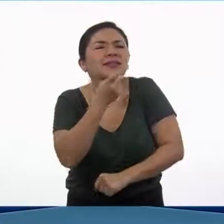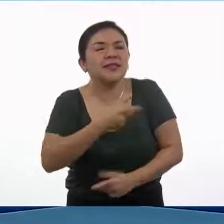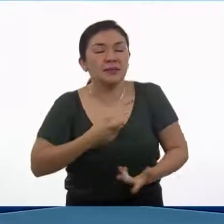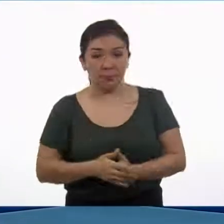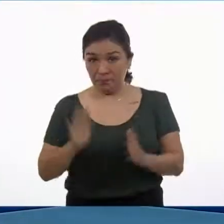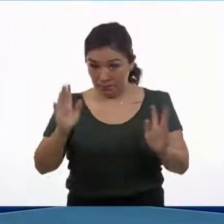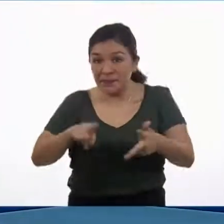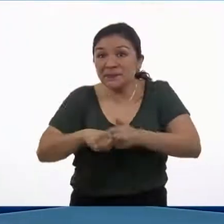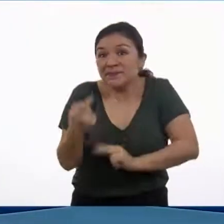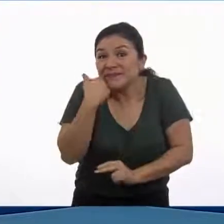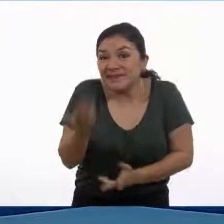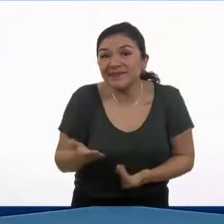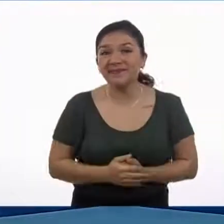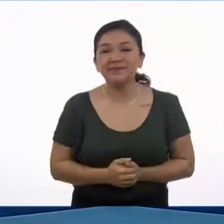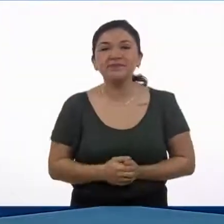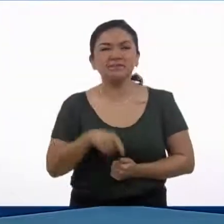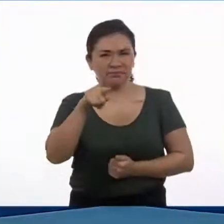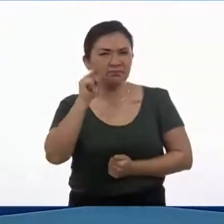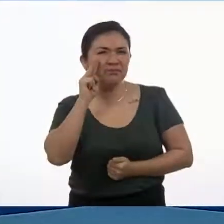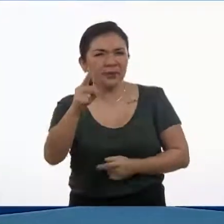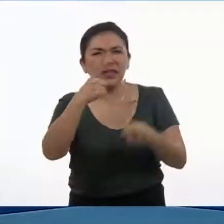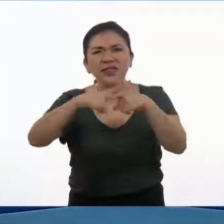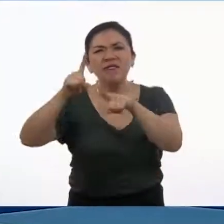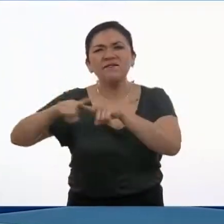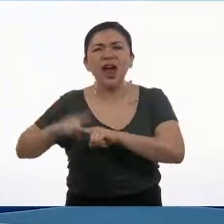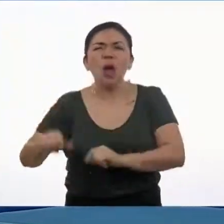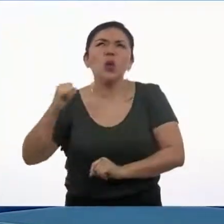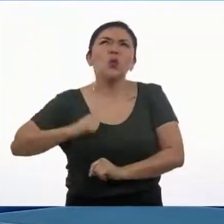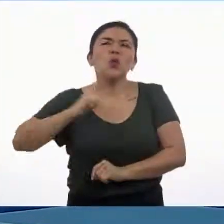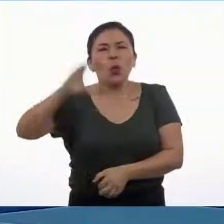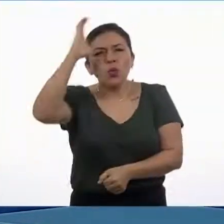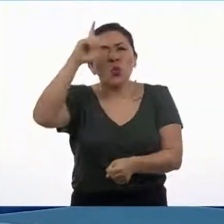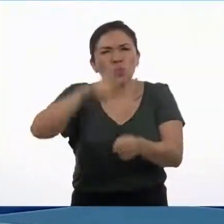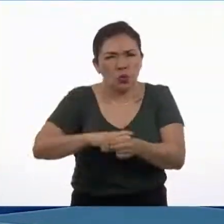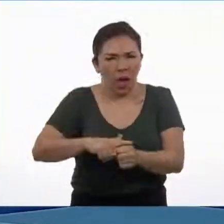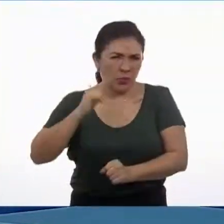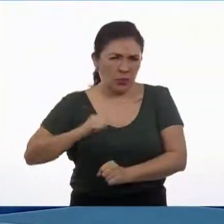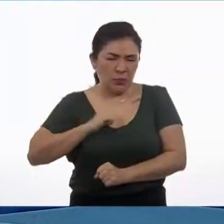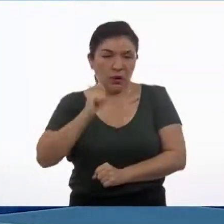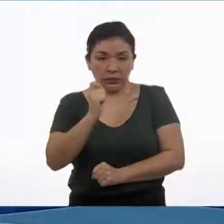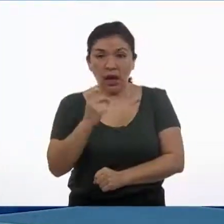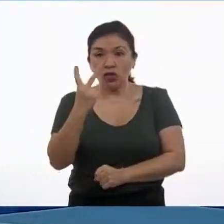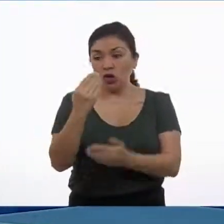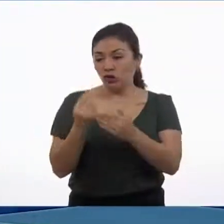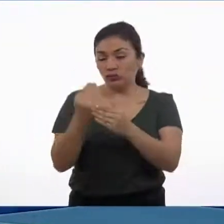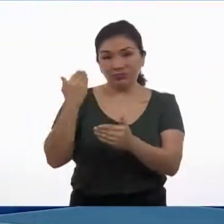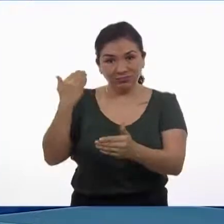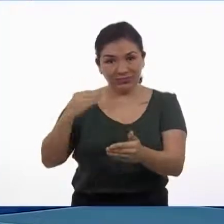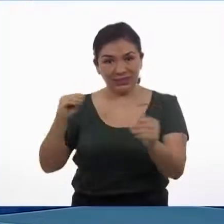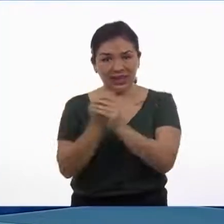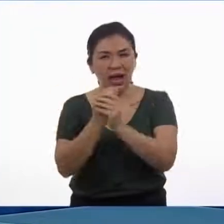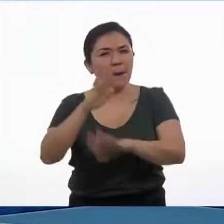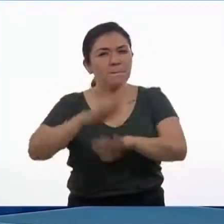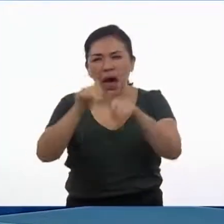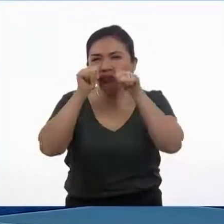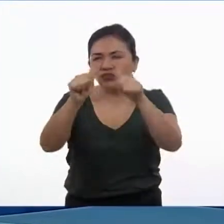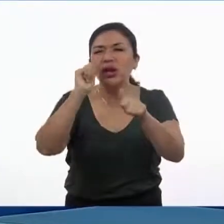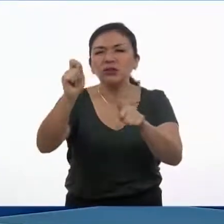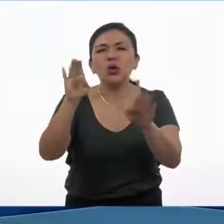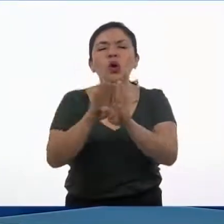Pues iniciemos. Han abordado varias civilizaciones antiguas. En estas dos últimas clases nos abocamos a la